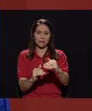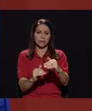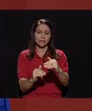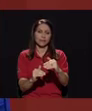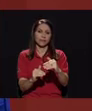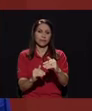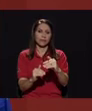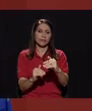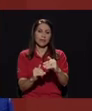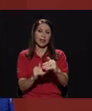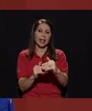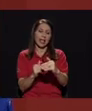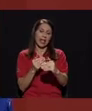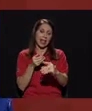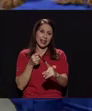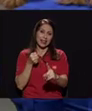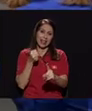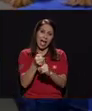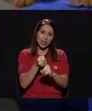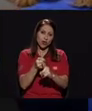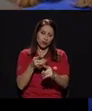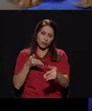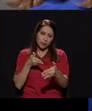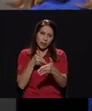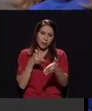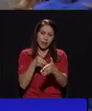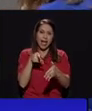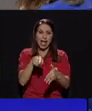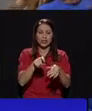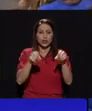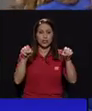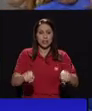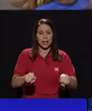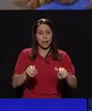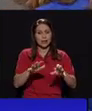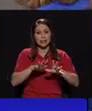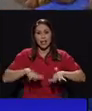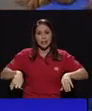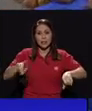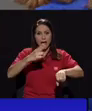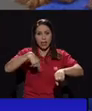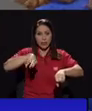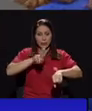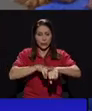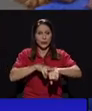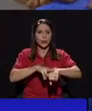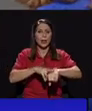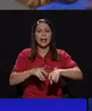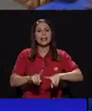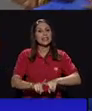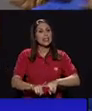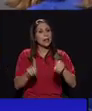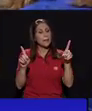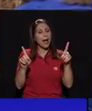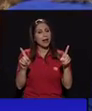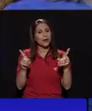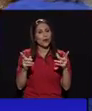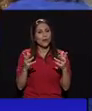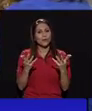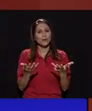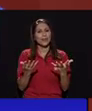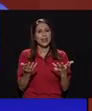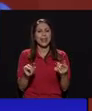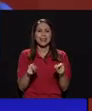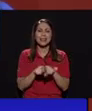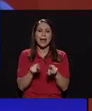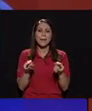limitó también el daño a estos ecosistemas. Sin embargo, pues han sido vistos,